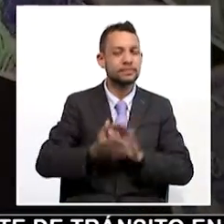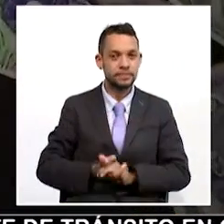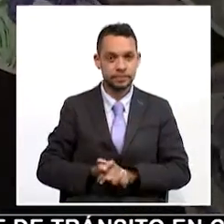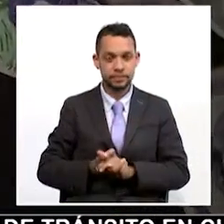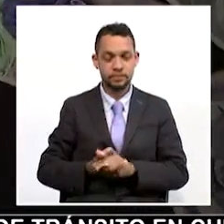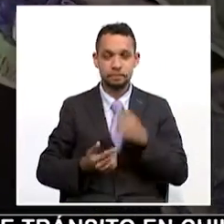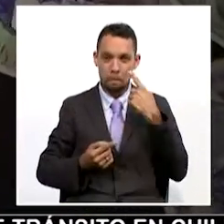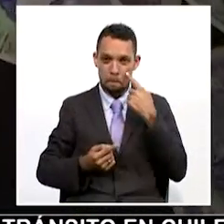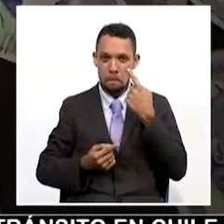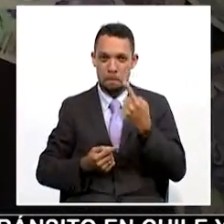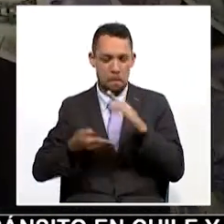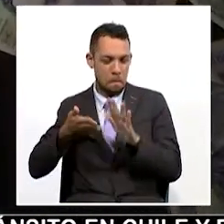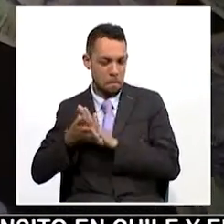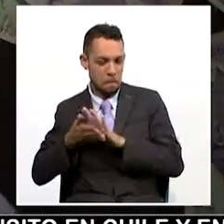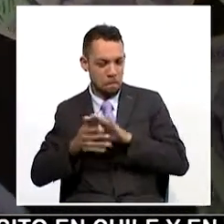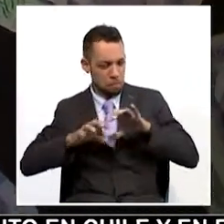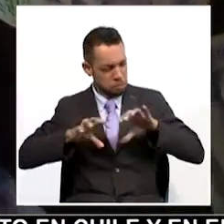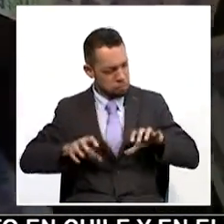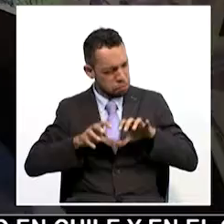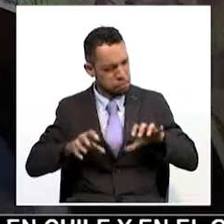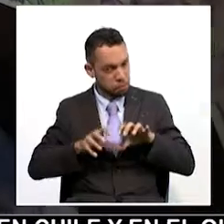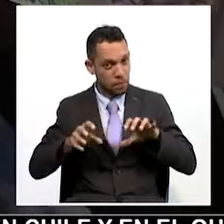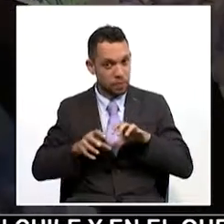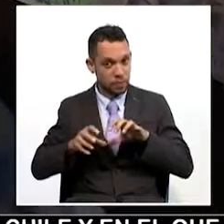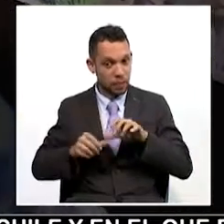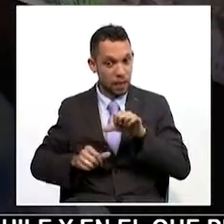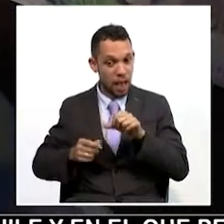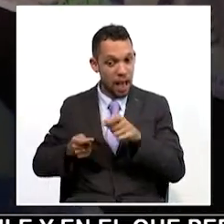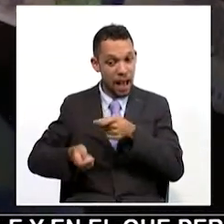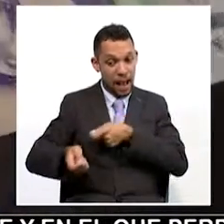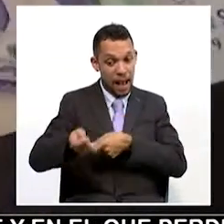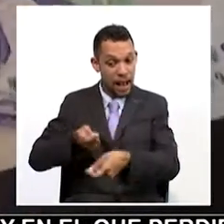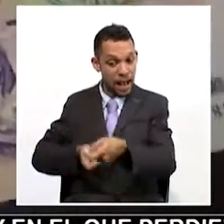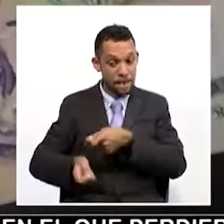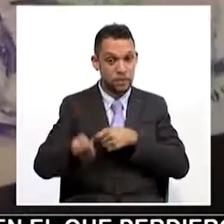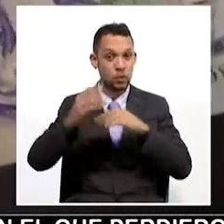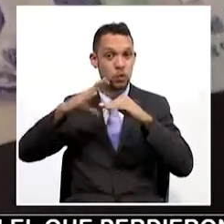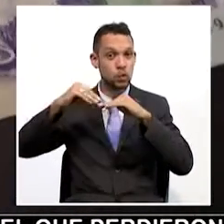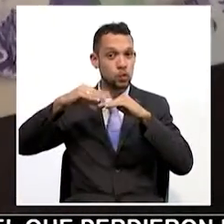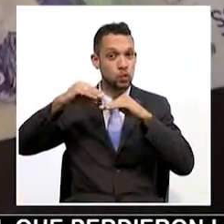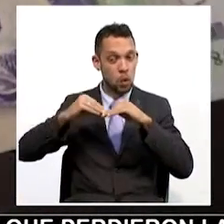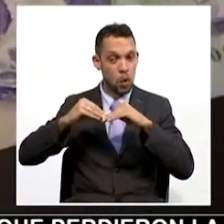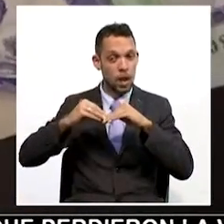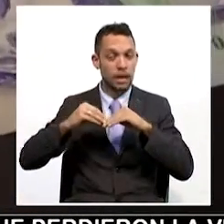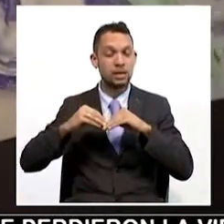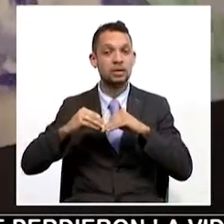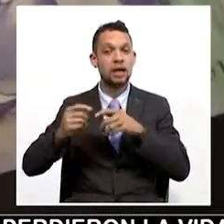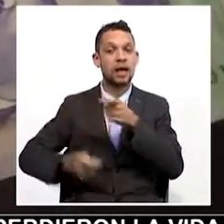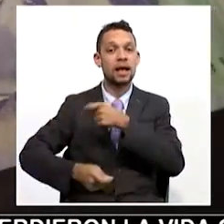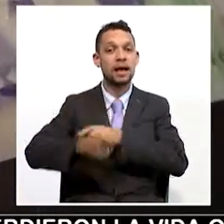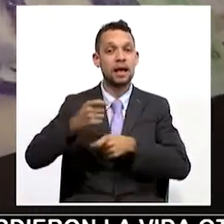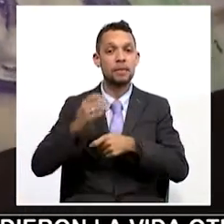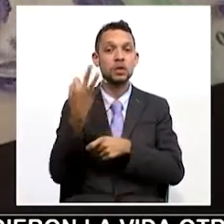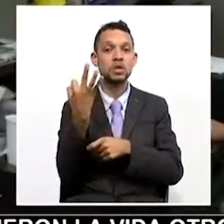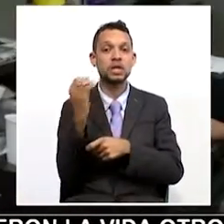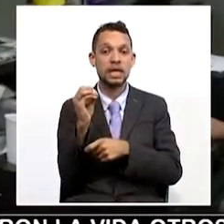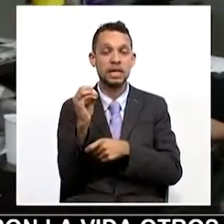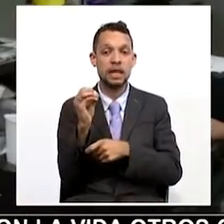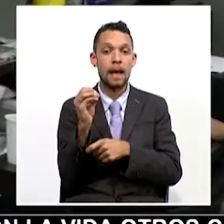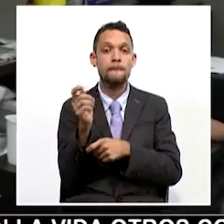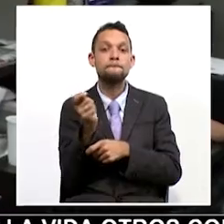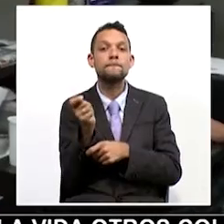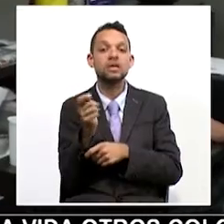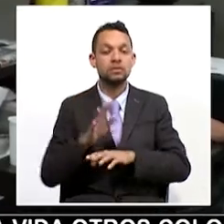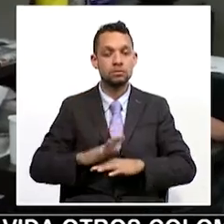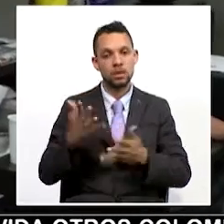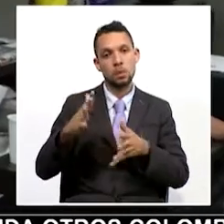Veamos ahora cómo es la dinámica de las casas de cambio. Por ejemplo, por cada dólar pueden ganar entre 30 o 40 pesos según la cotización diaria. Más o